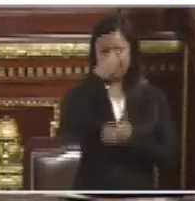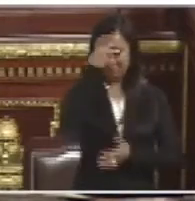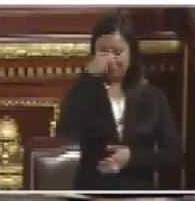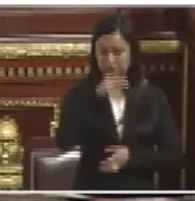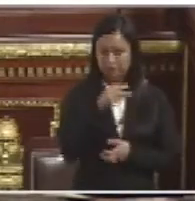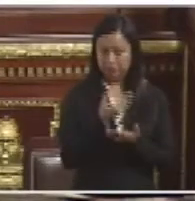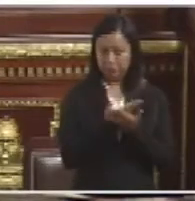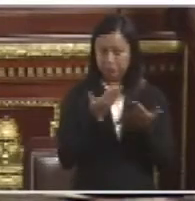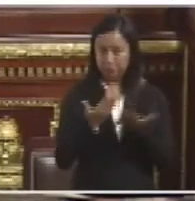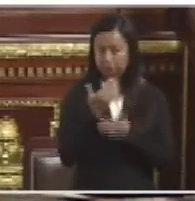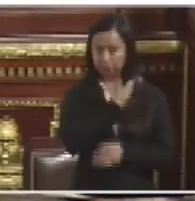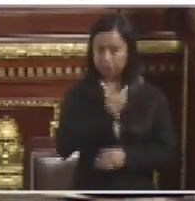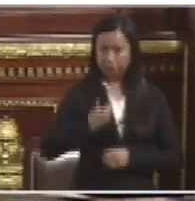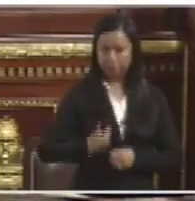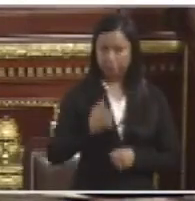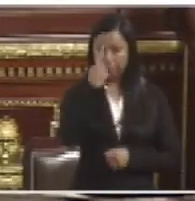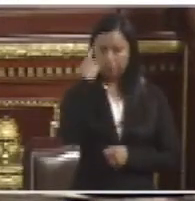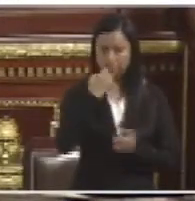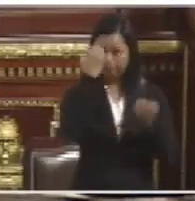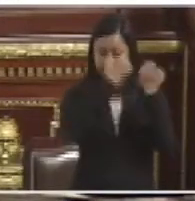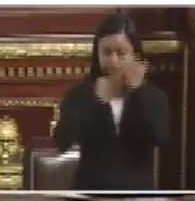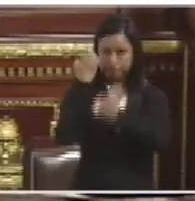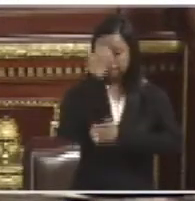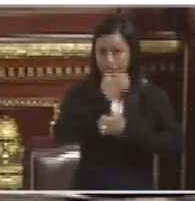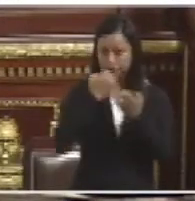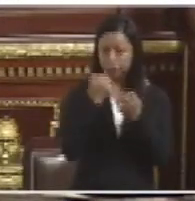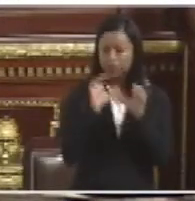turna por esta presidencia para su análisis y dictamen a la